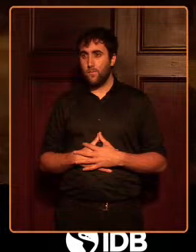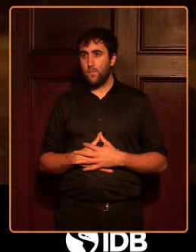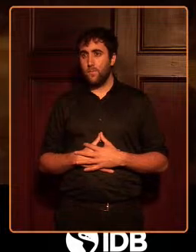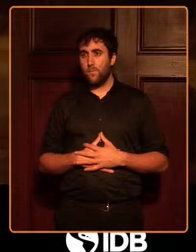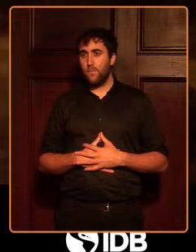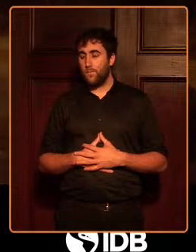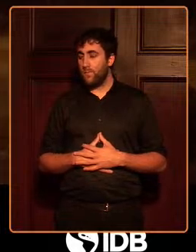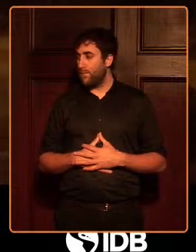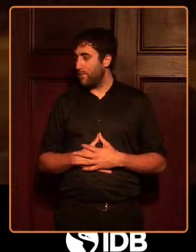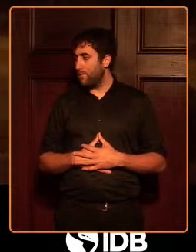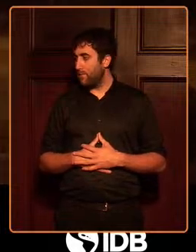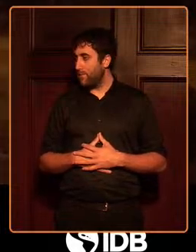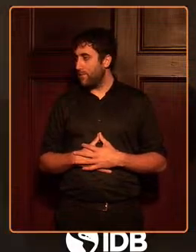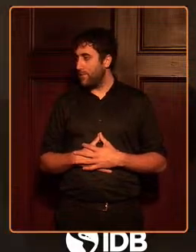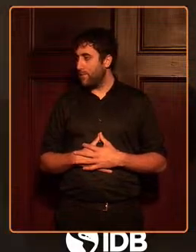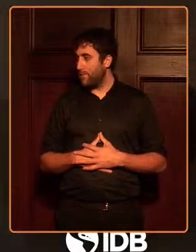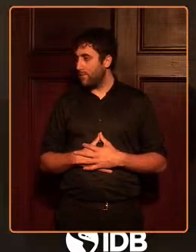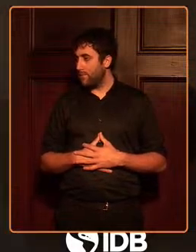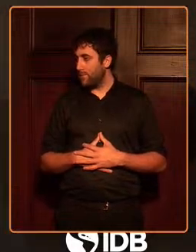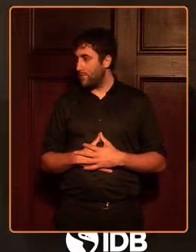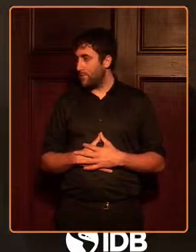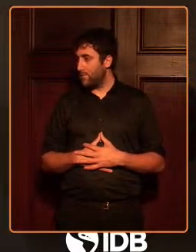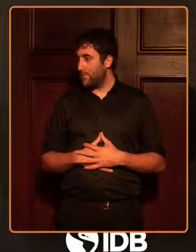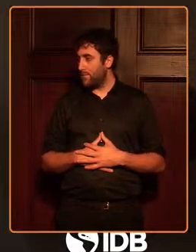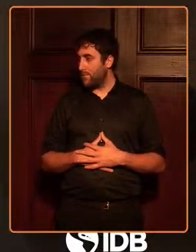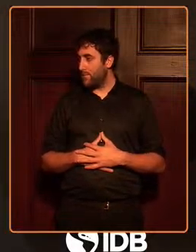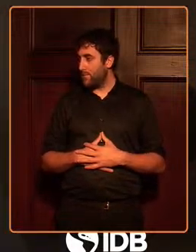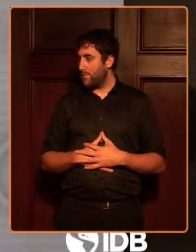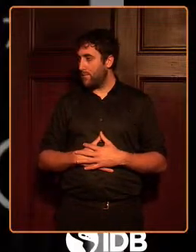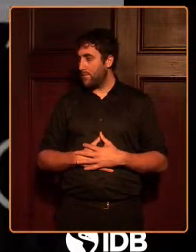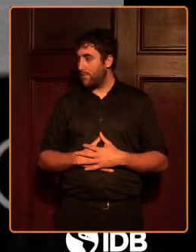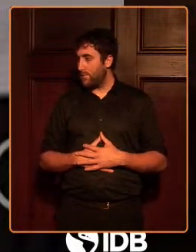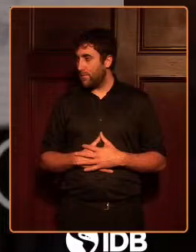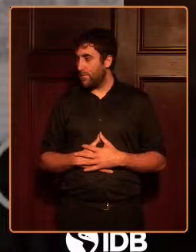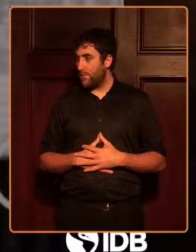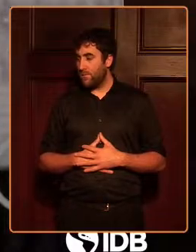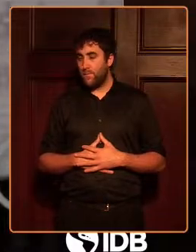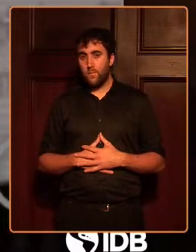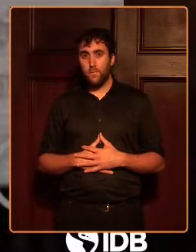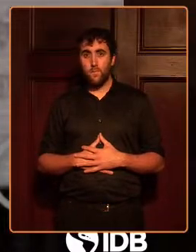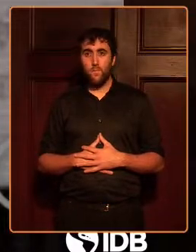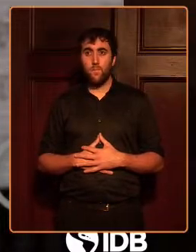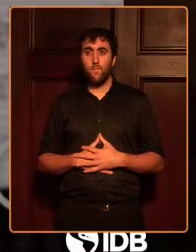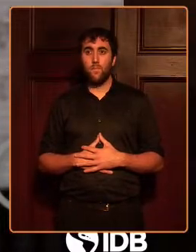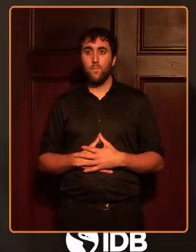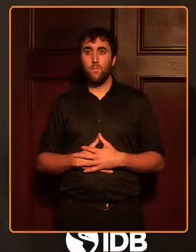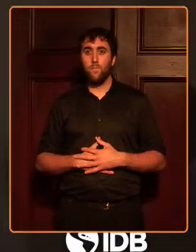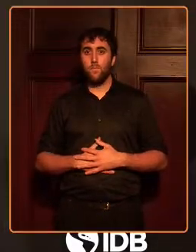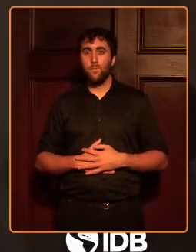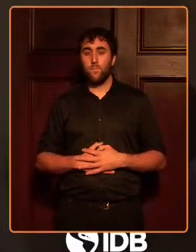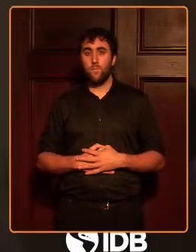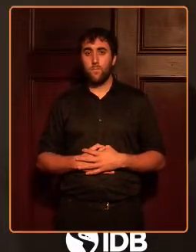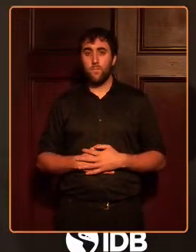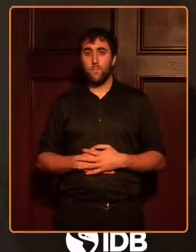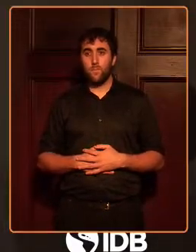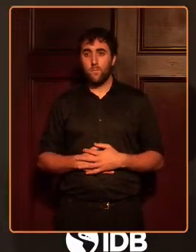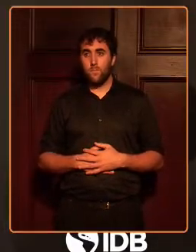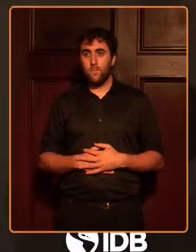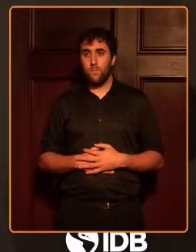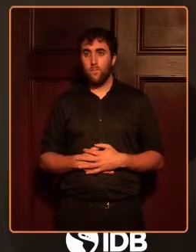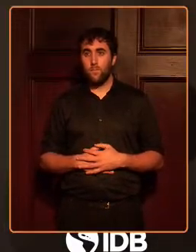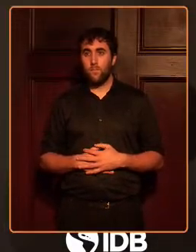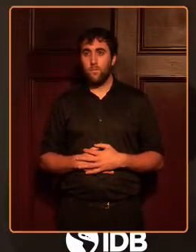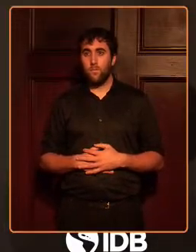Para ese momento sí que te viene el titular de ¿gana un premio? $1.000.000. María Jesús Puertangulo, ingeniera de minas de Tarragona. Fue la única